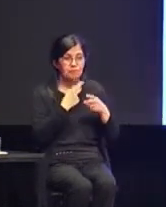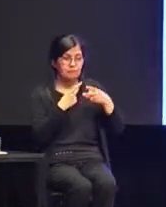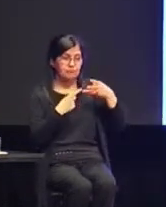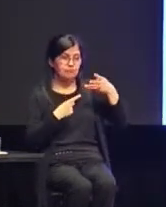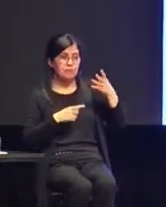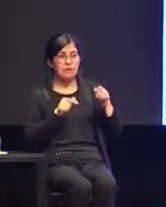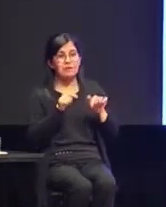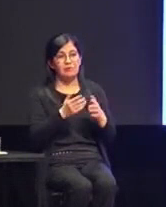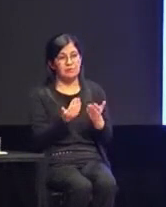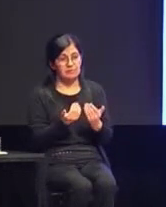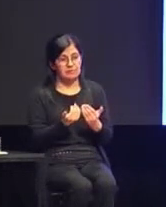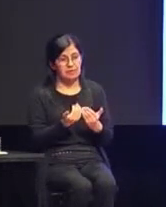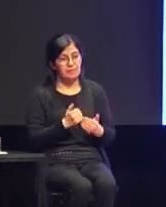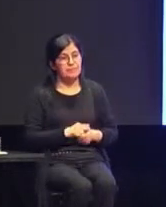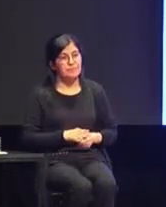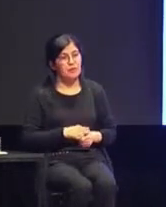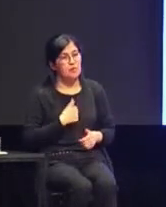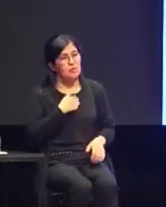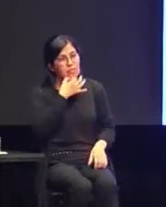necesitamos. ¿Por qué lo digo?